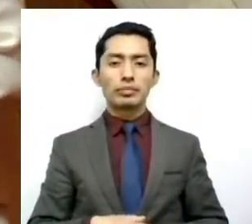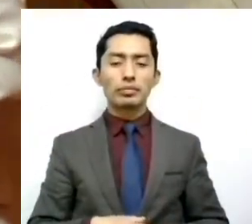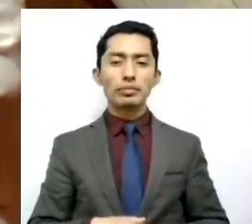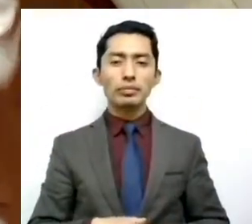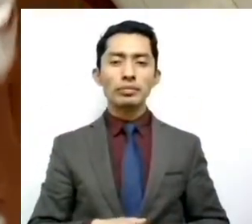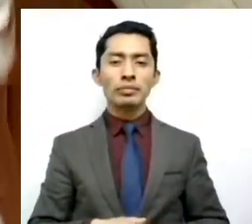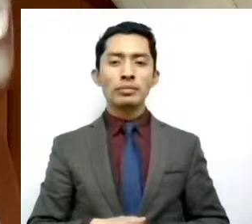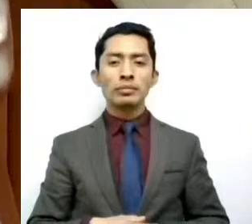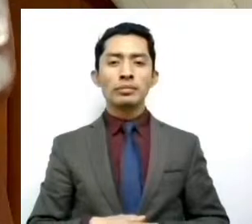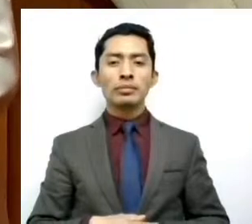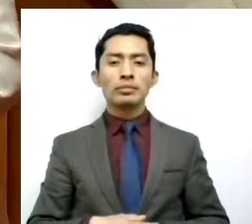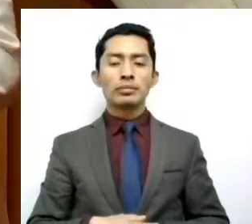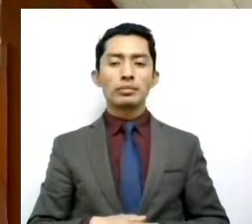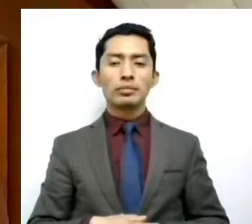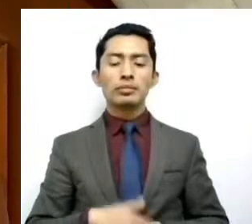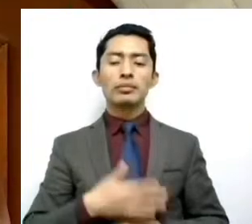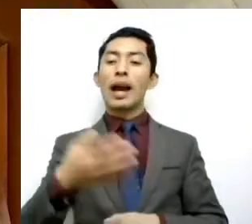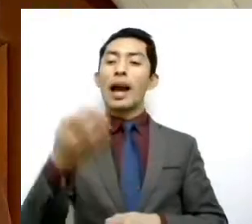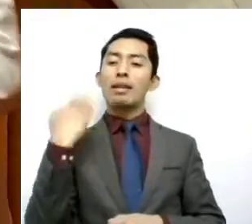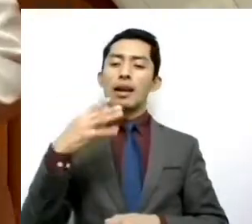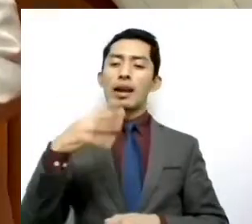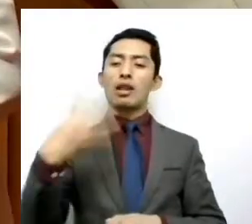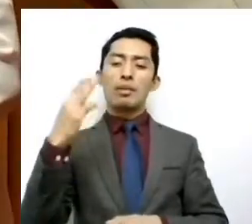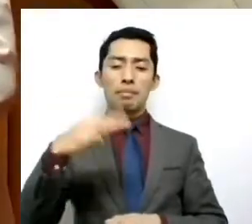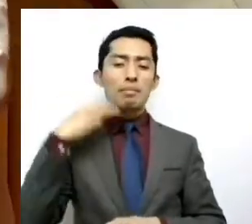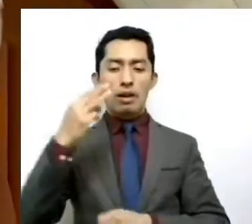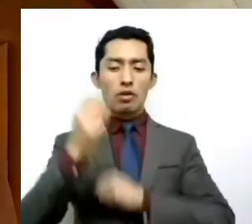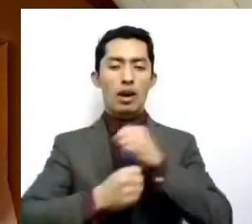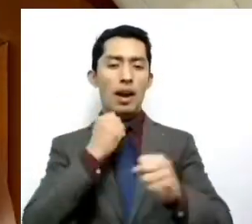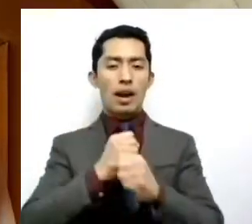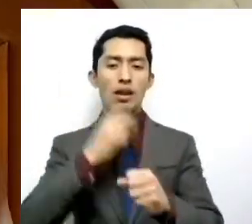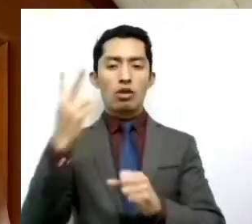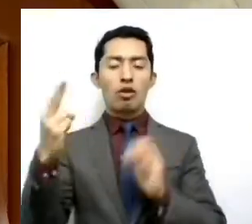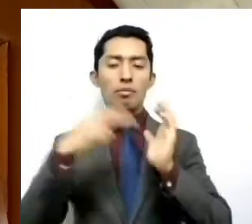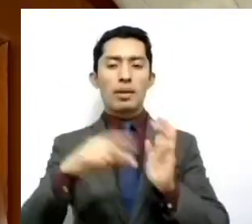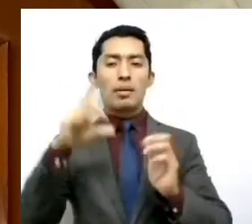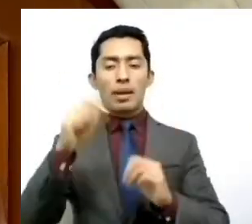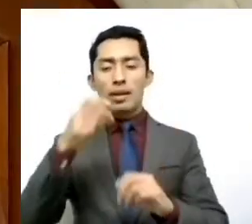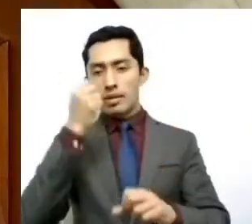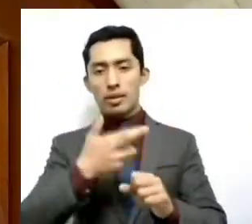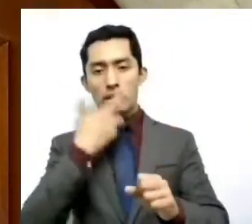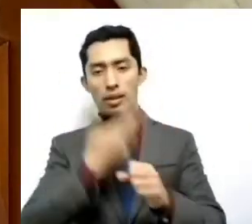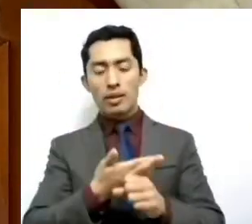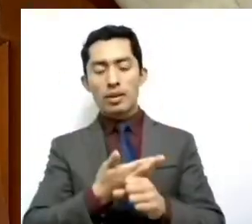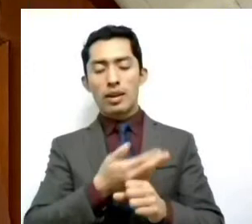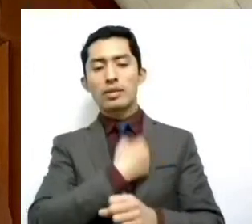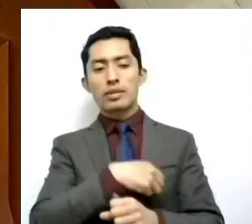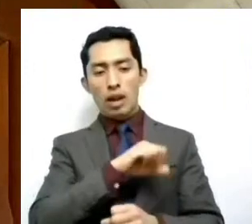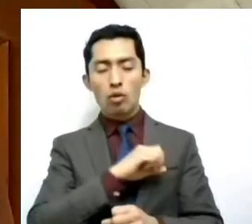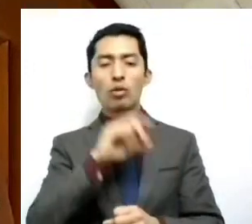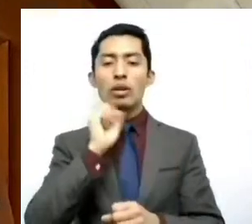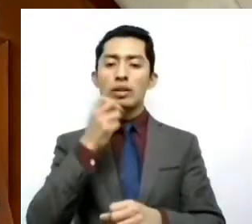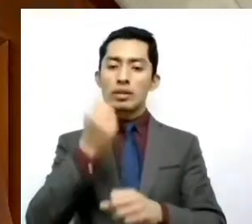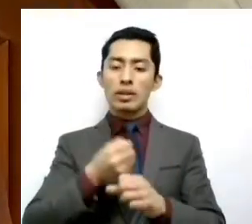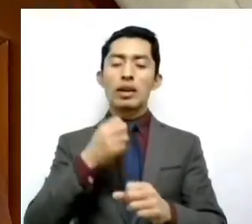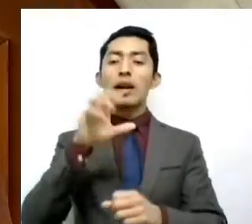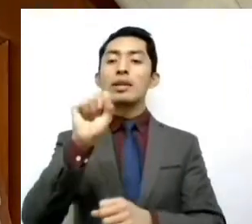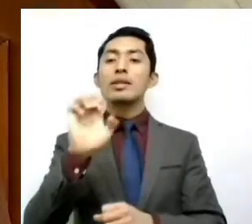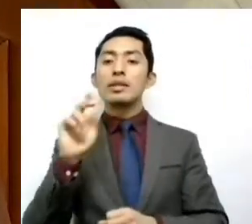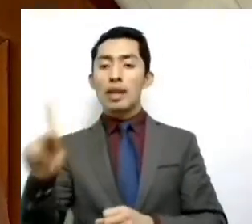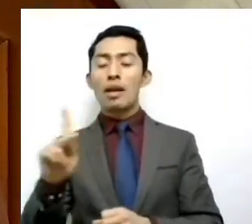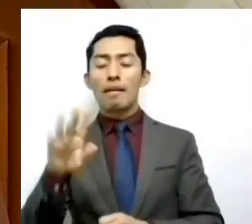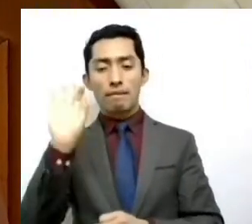El pasado 14 de marzo del año en curso, la Secretaría de Salud y la Secretaría de Educación Pública a nivel